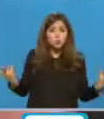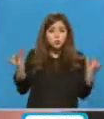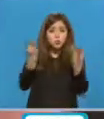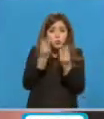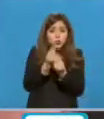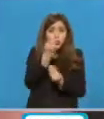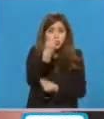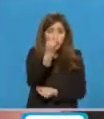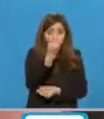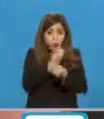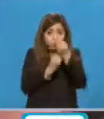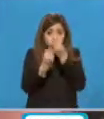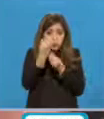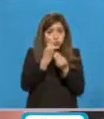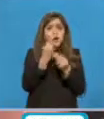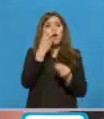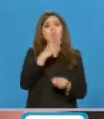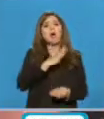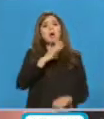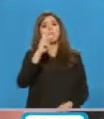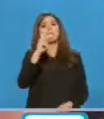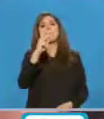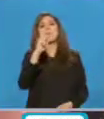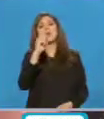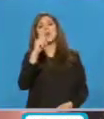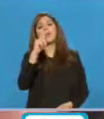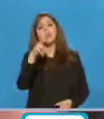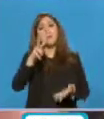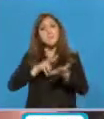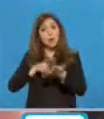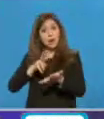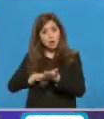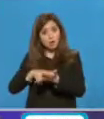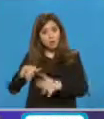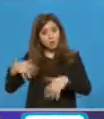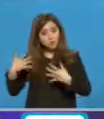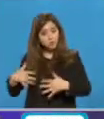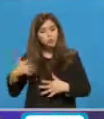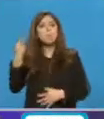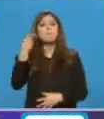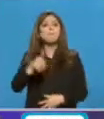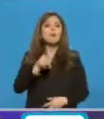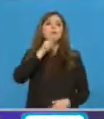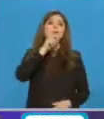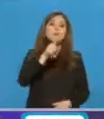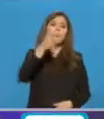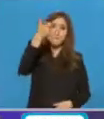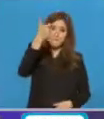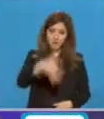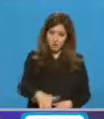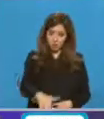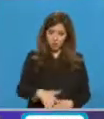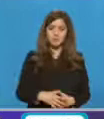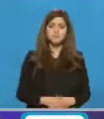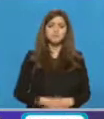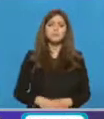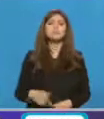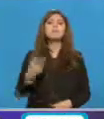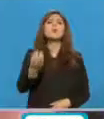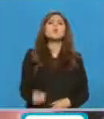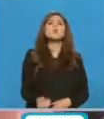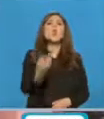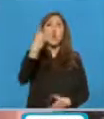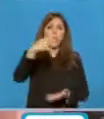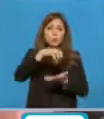alimentos obtienes una proteína de alto valor biológico, pero además, pues es muy barato, ¿no? ¿Y cuánto? muy accesible. ¿Pero ¿Y cuánto? cuánto? Por